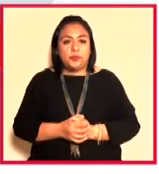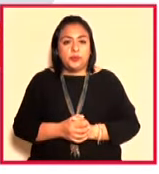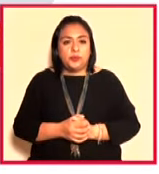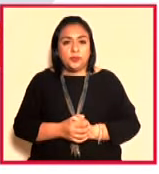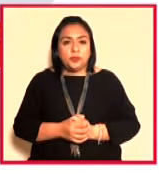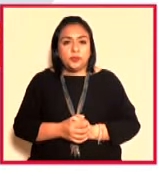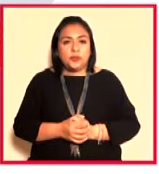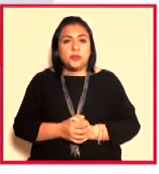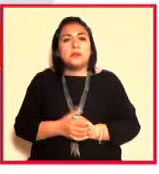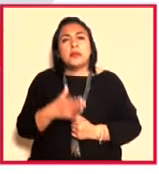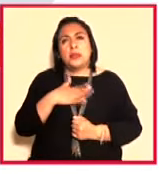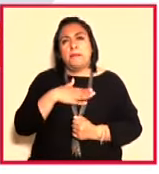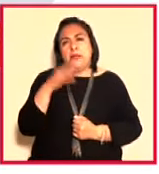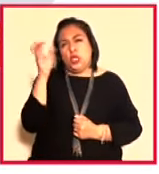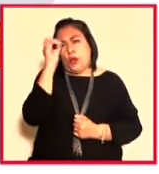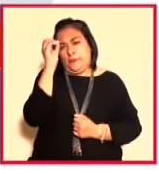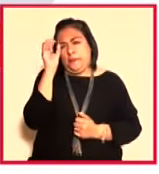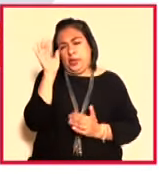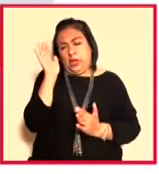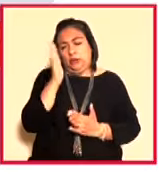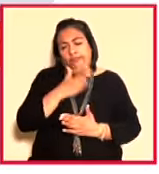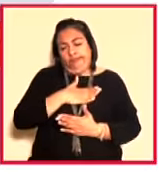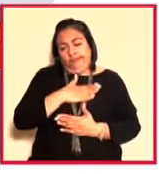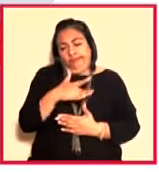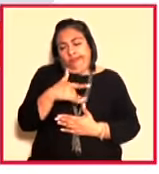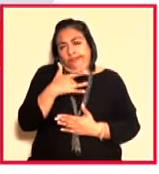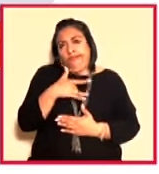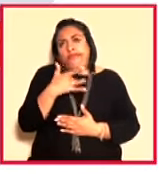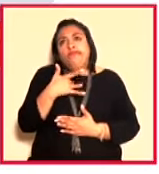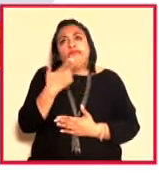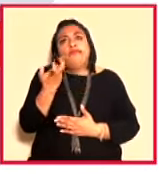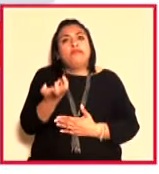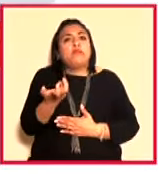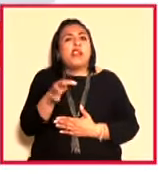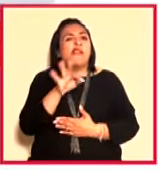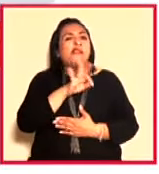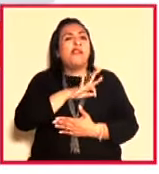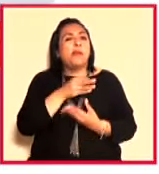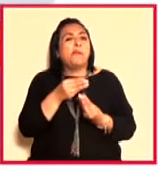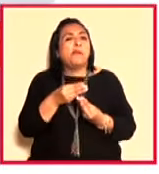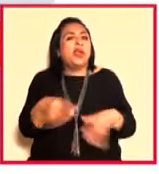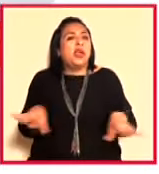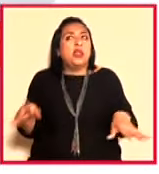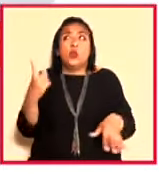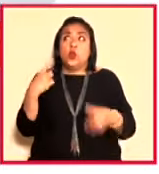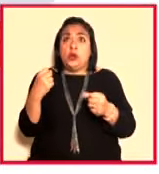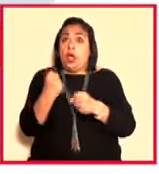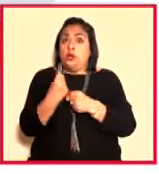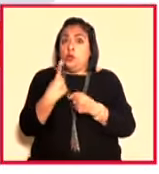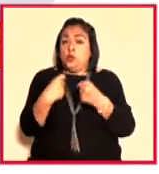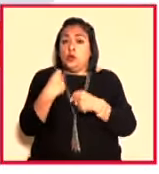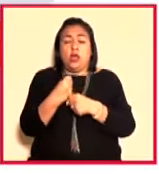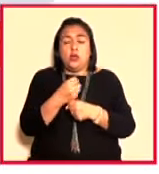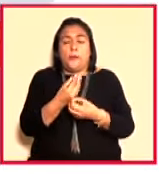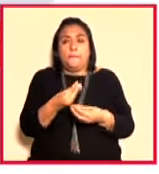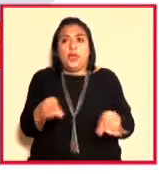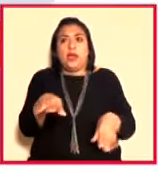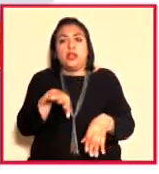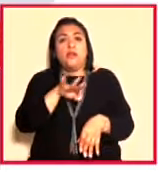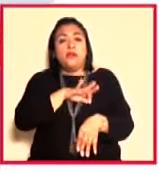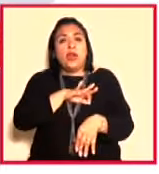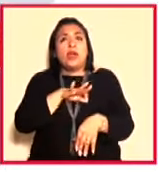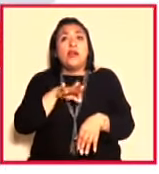Yo creo que sale de haber perdido la fe el año pasado, justo. Pero la fe en mí misma,